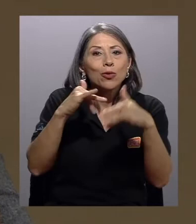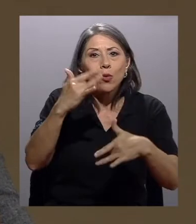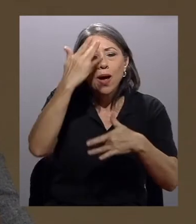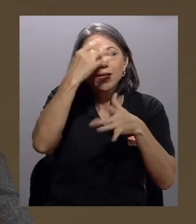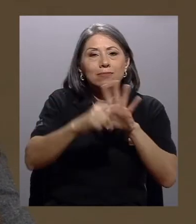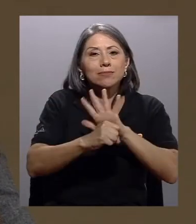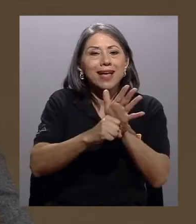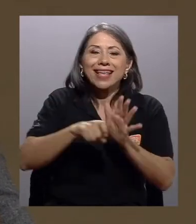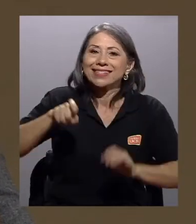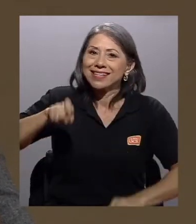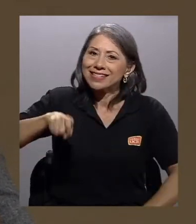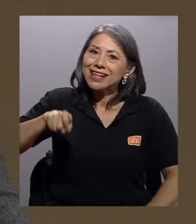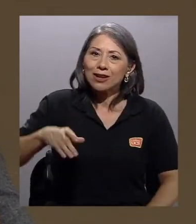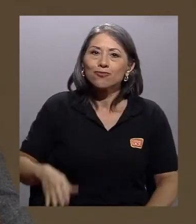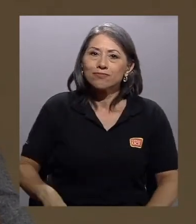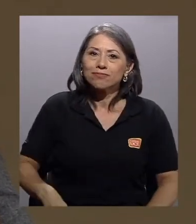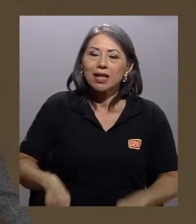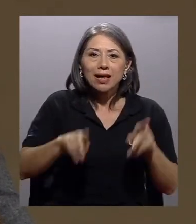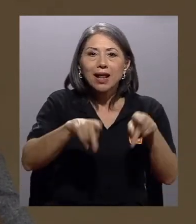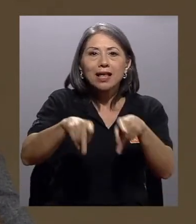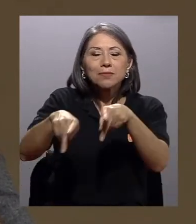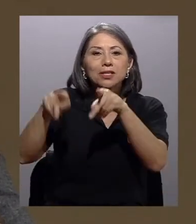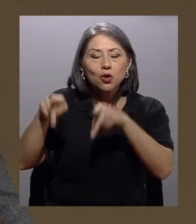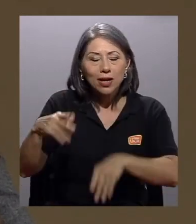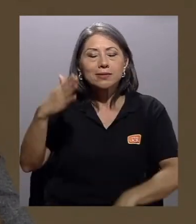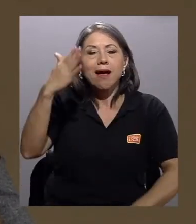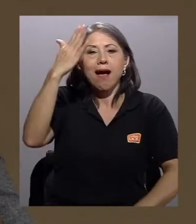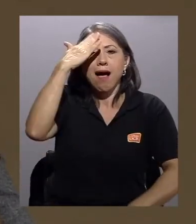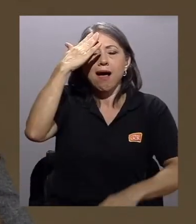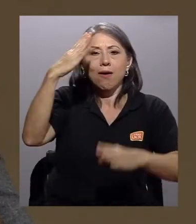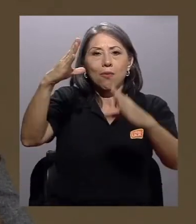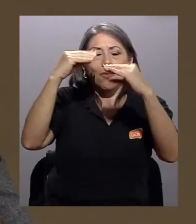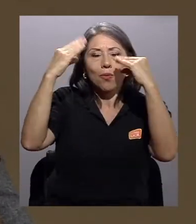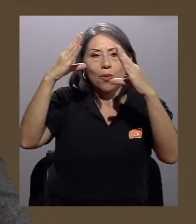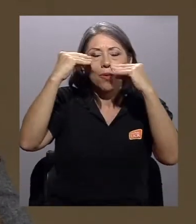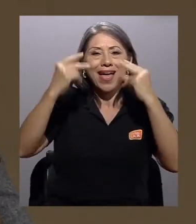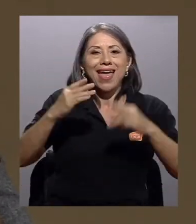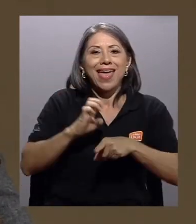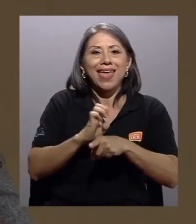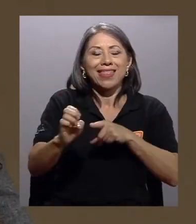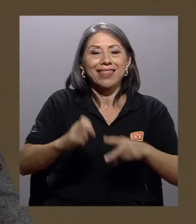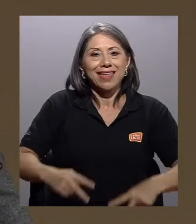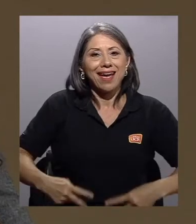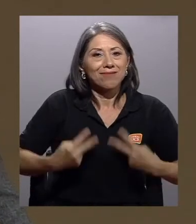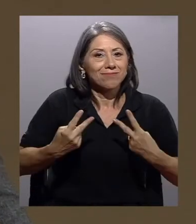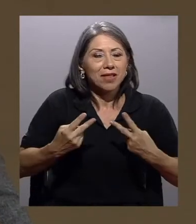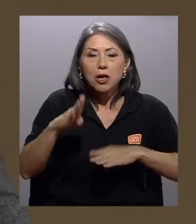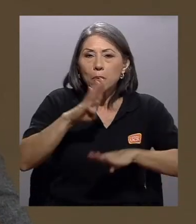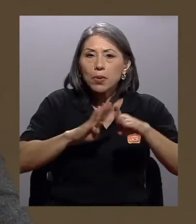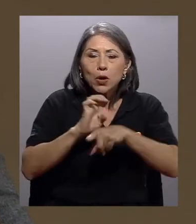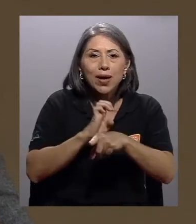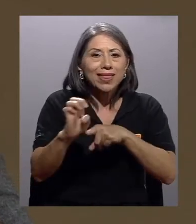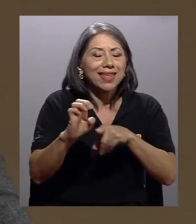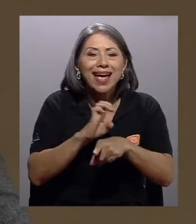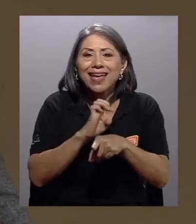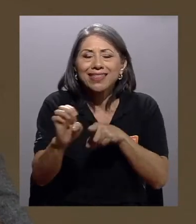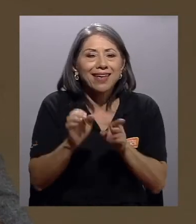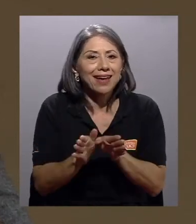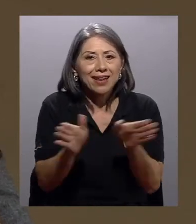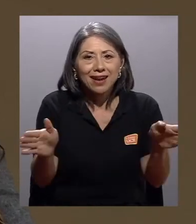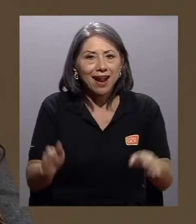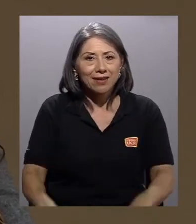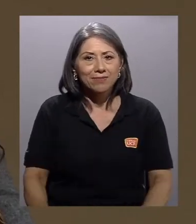totalmente necesario que las personas tengan acceso al conocimiento de la bioética, de la ética en general